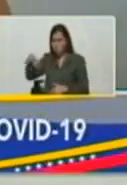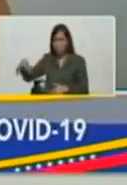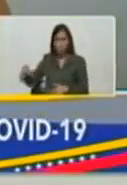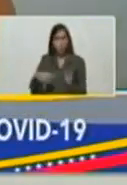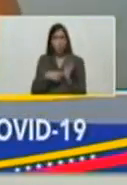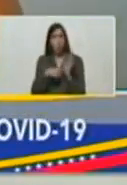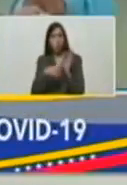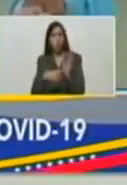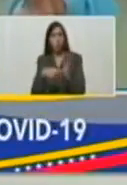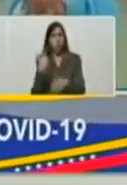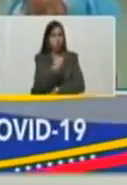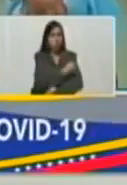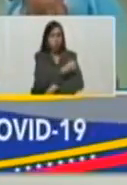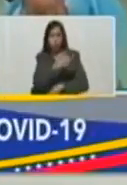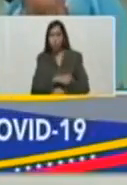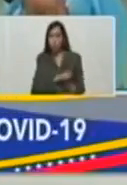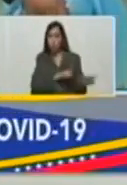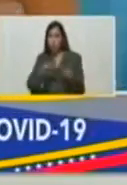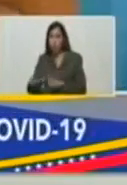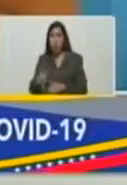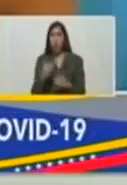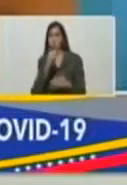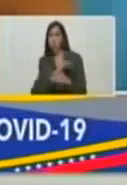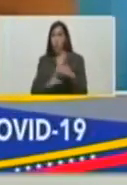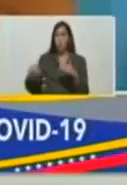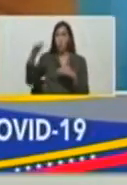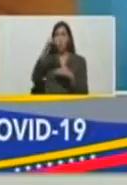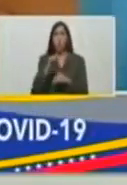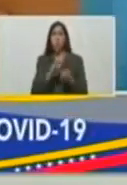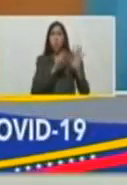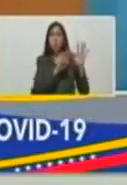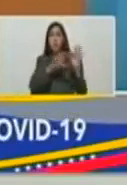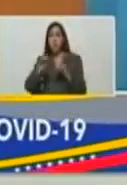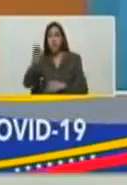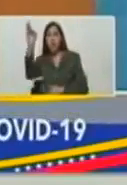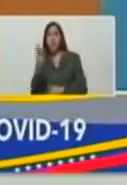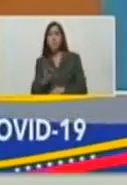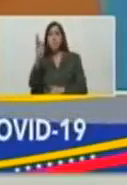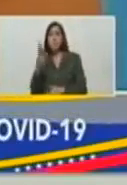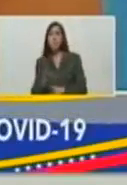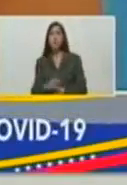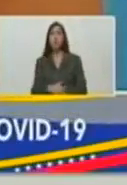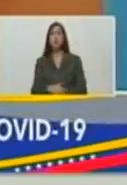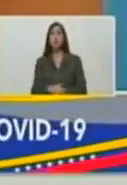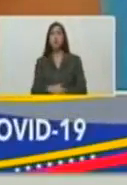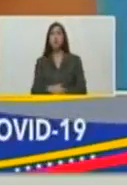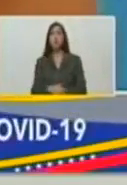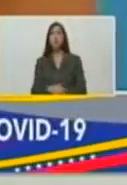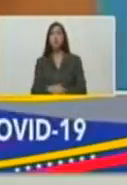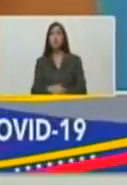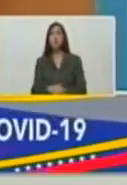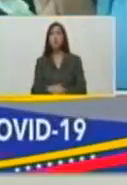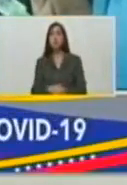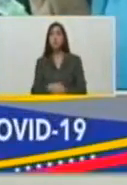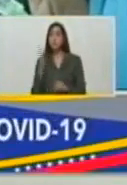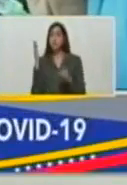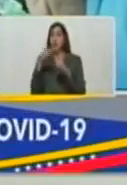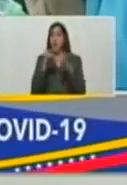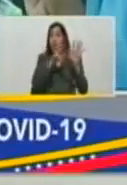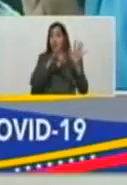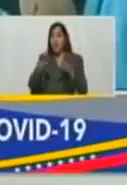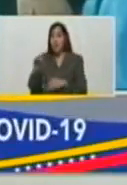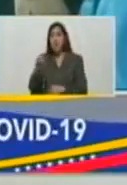federales superaron ampliamente el 70% de la vacunación. Nuestra meta era el 70, llegamos